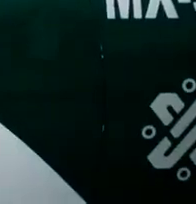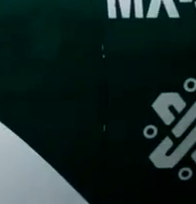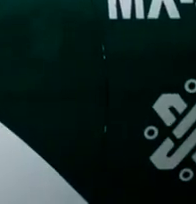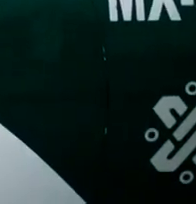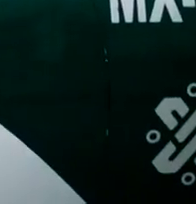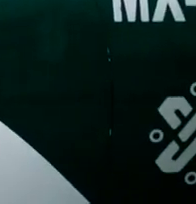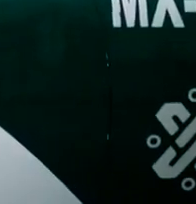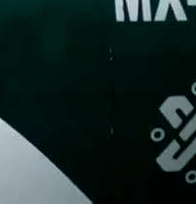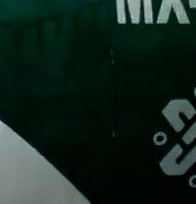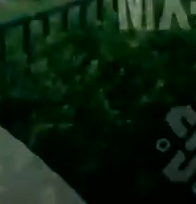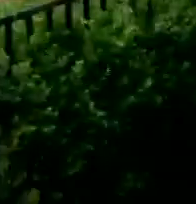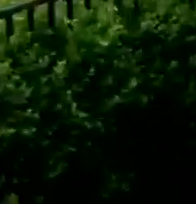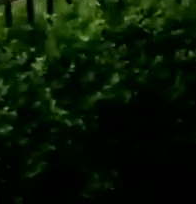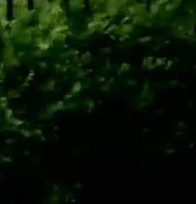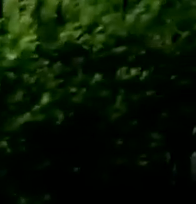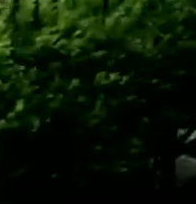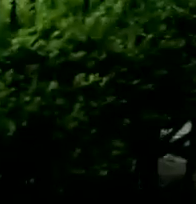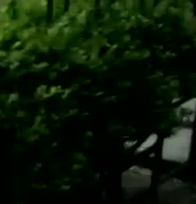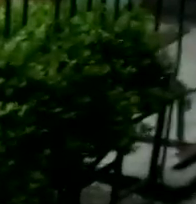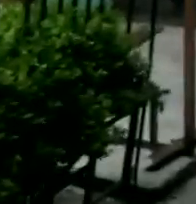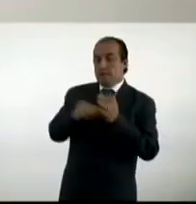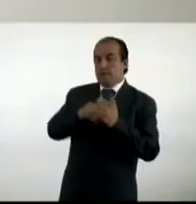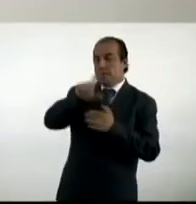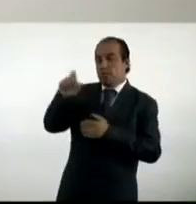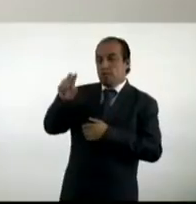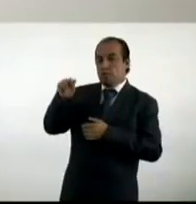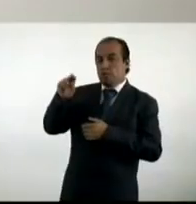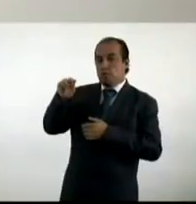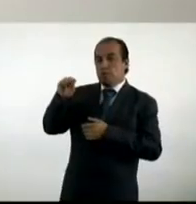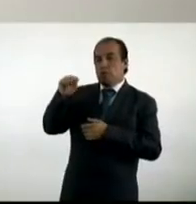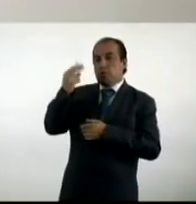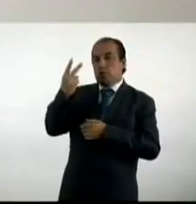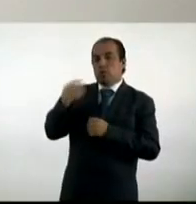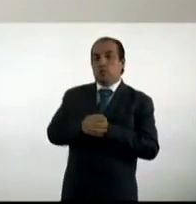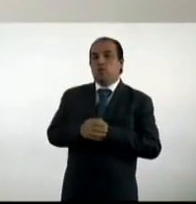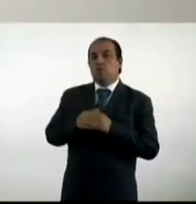alguien. En el primero fue en diciembre del 2020 en la alcaldía de